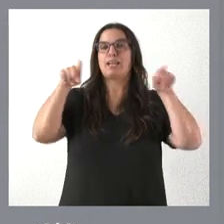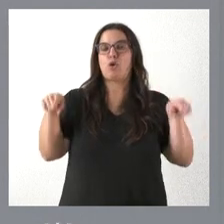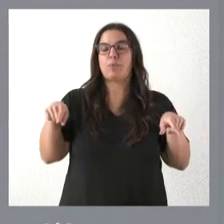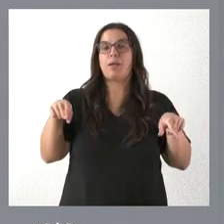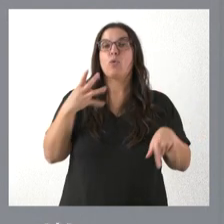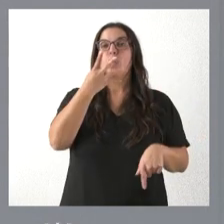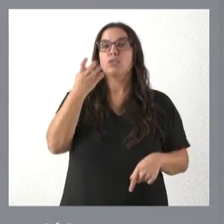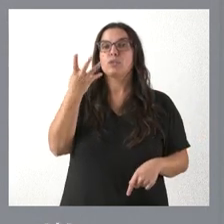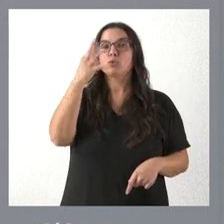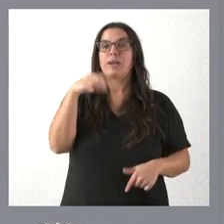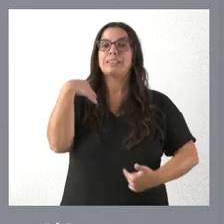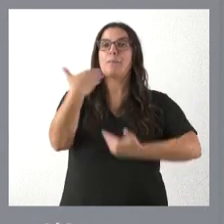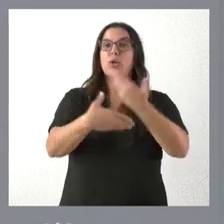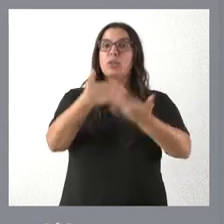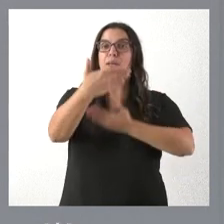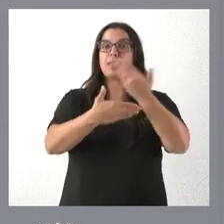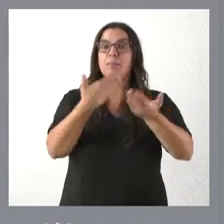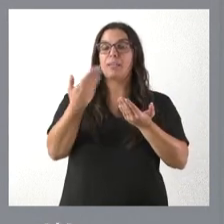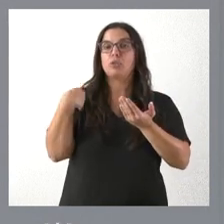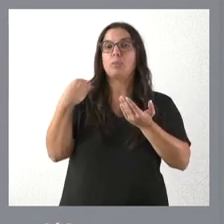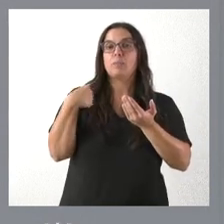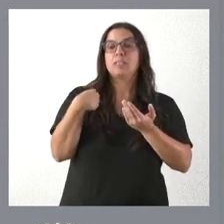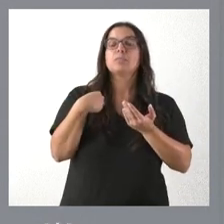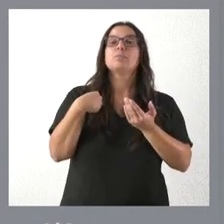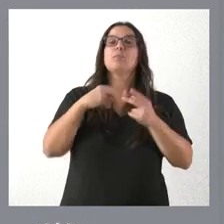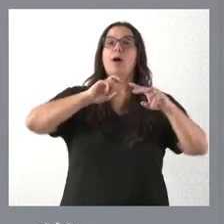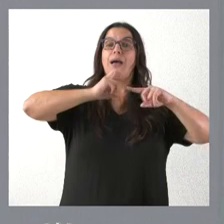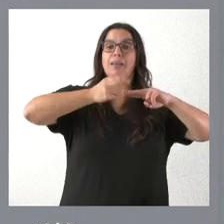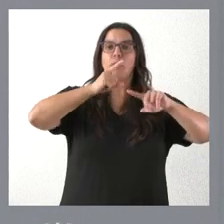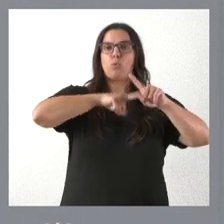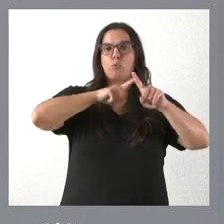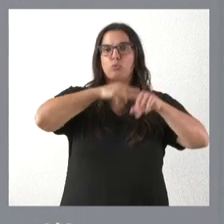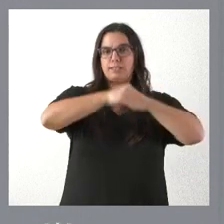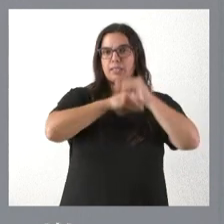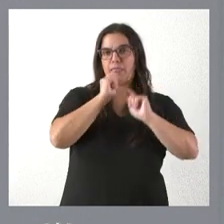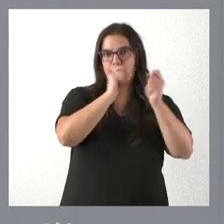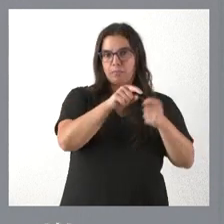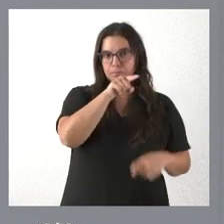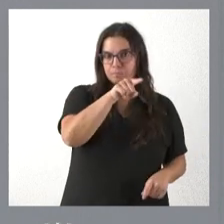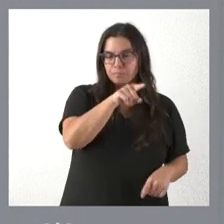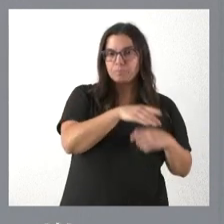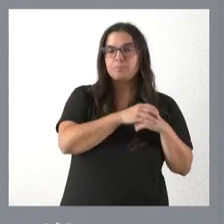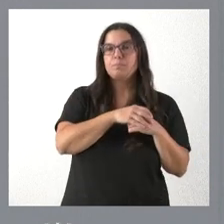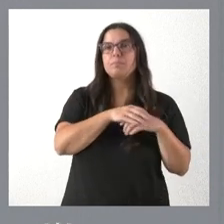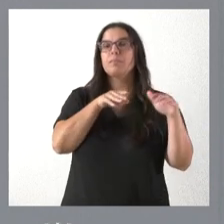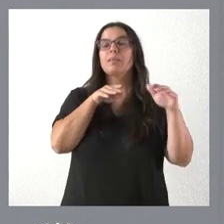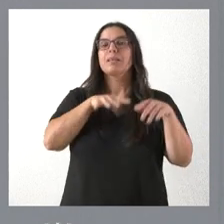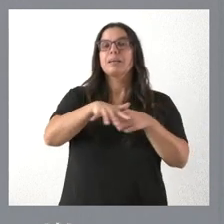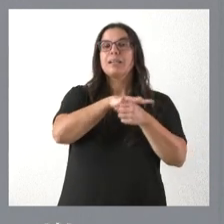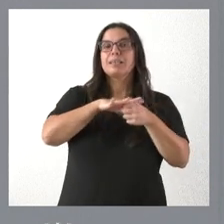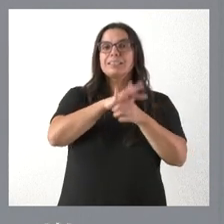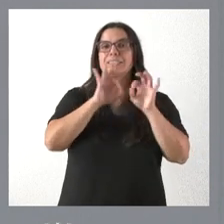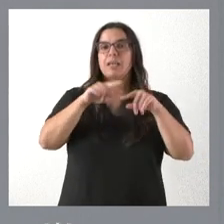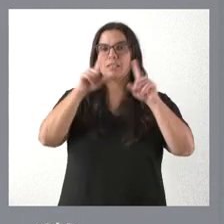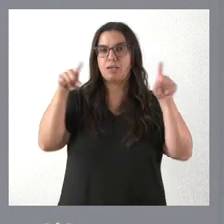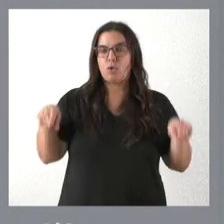440 procedimientos en régimen ambulatorio con acelerador lineal en la gerencia asistencial sanitaria